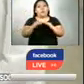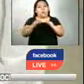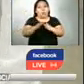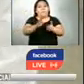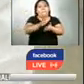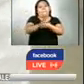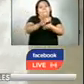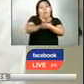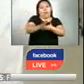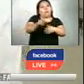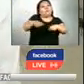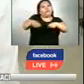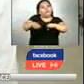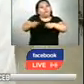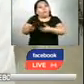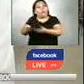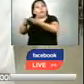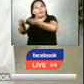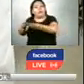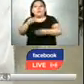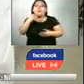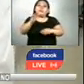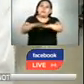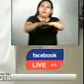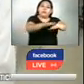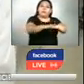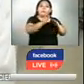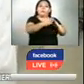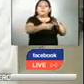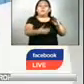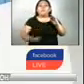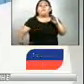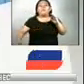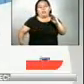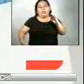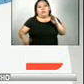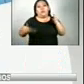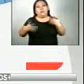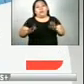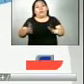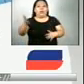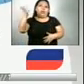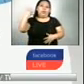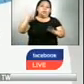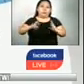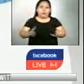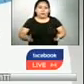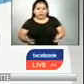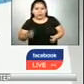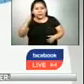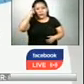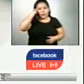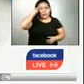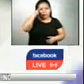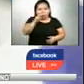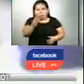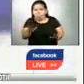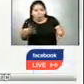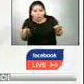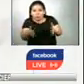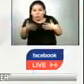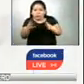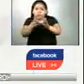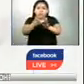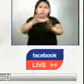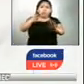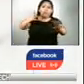envío, según anunció la administración de Joe Biden este viernes. El gobierno enfrentaba críticas por la poca oferta y las largas